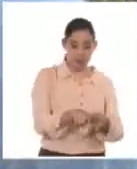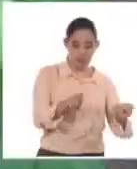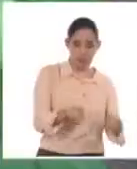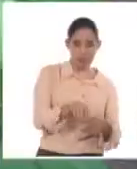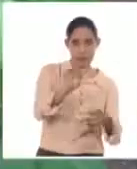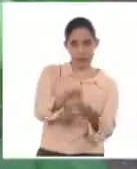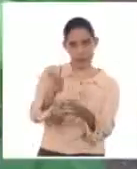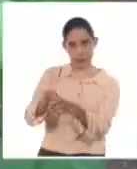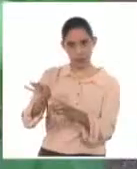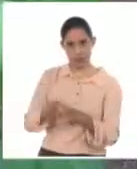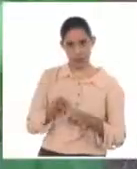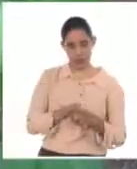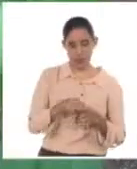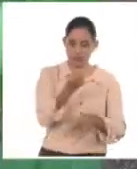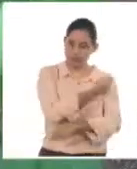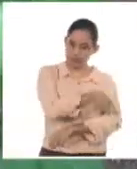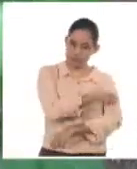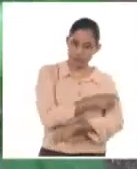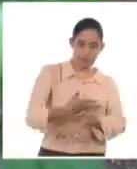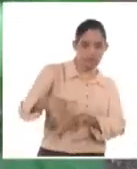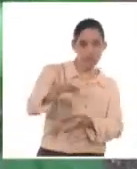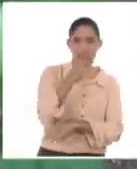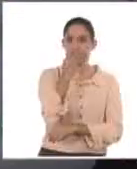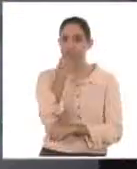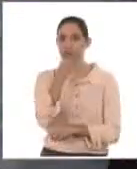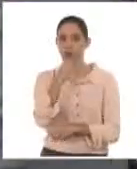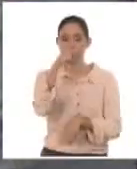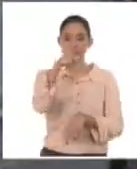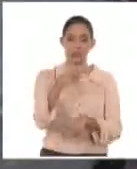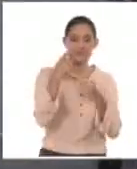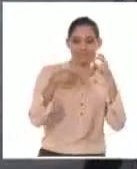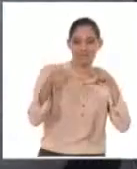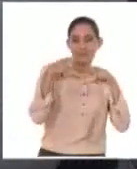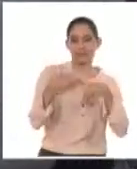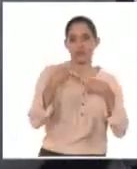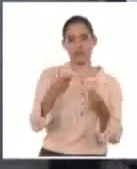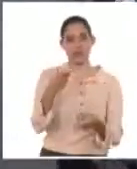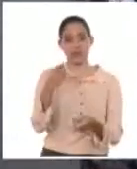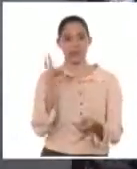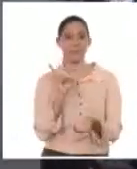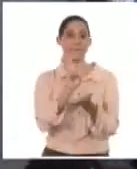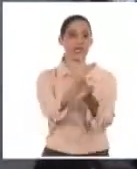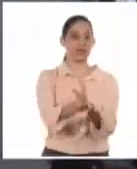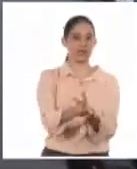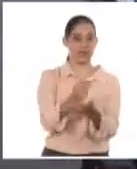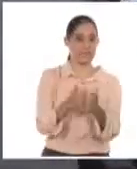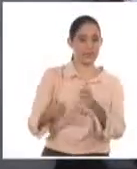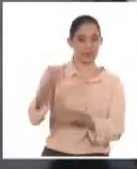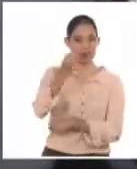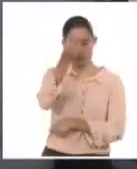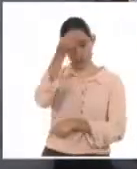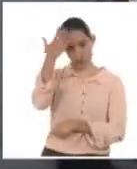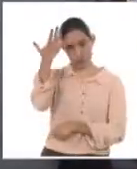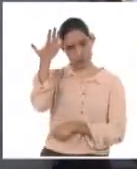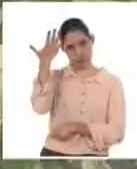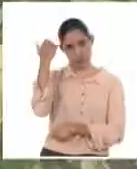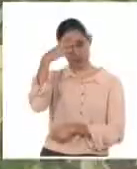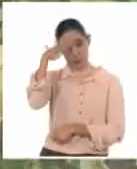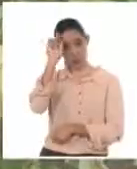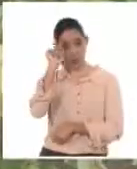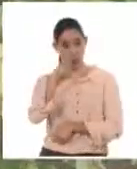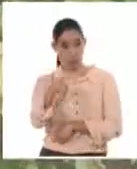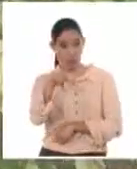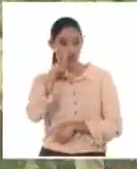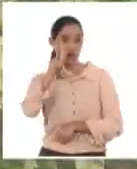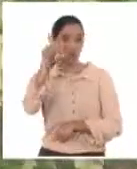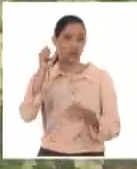la población. Para conocer de los resultados de este campesino habanero, llegó el presidente cubano Miguel Díaz-Canel Bermúdez al amanecer de este lunes al